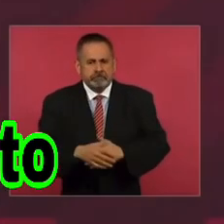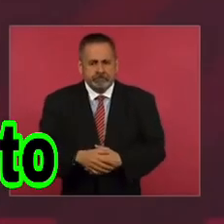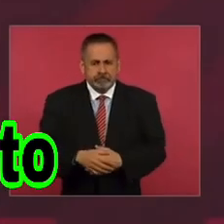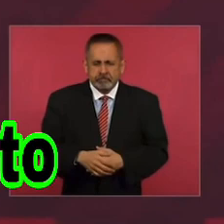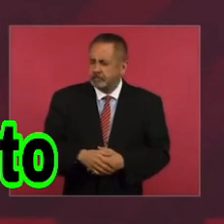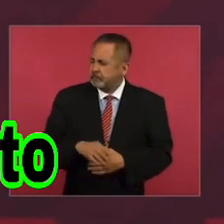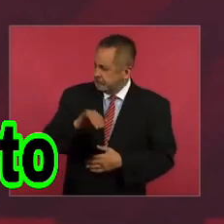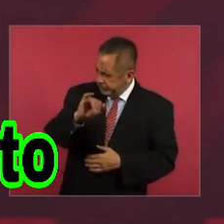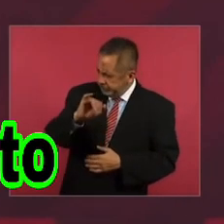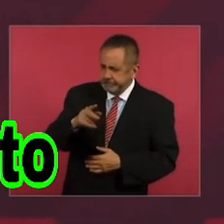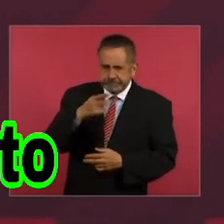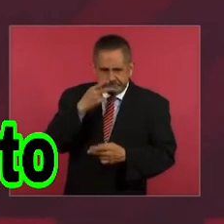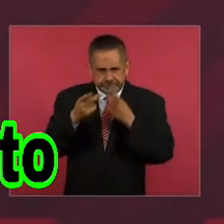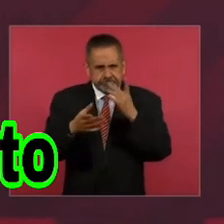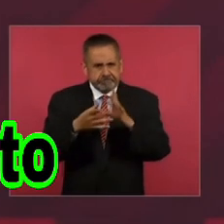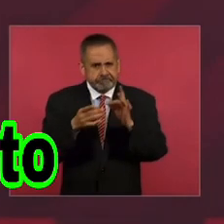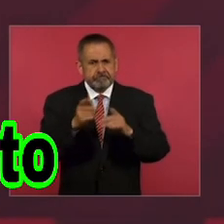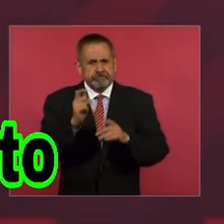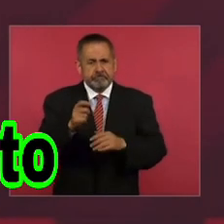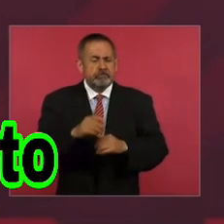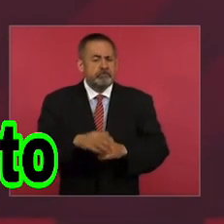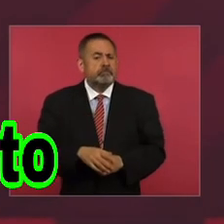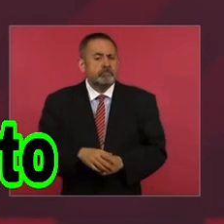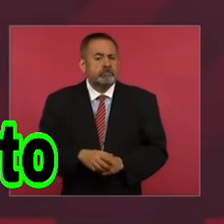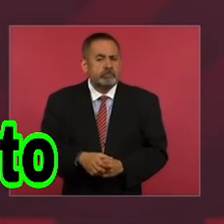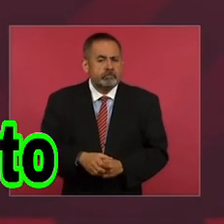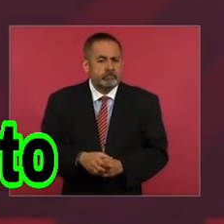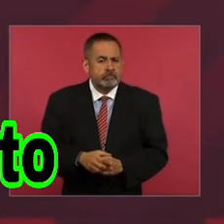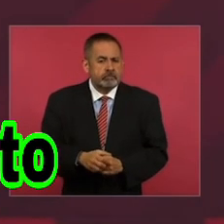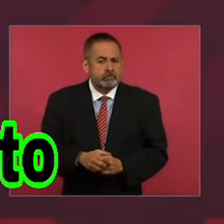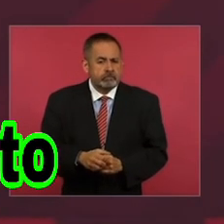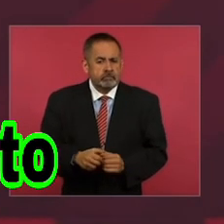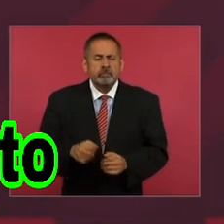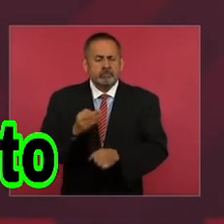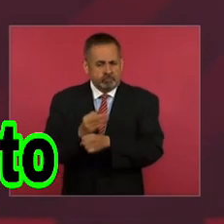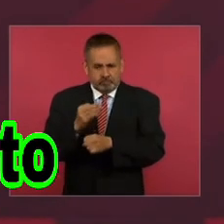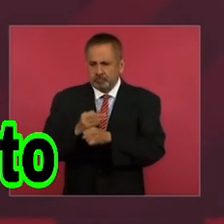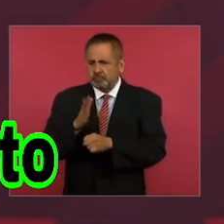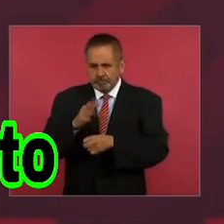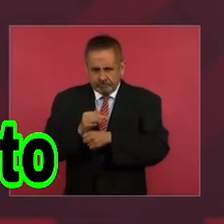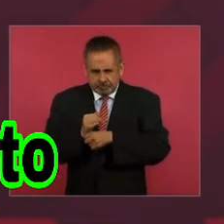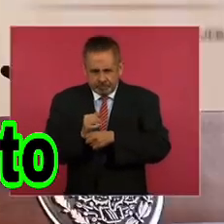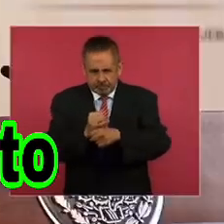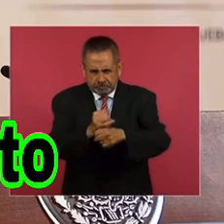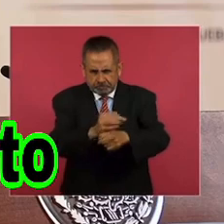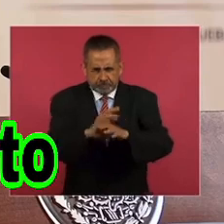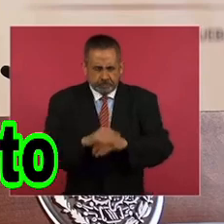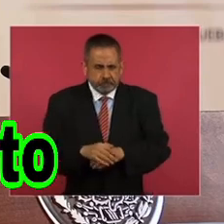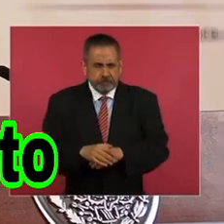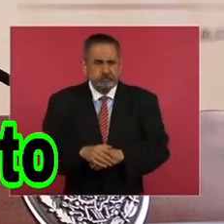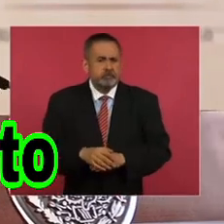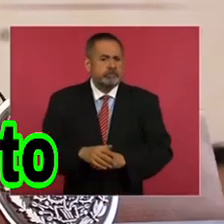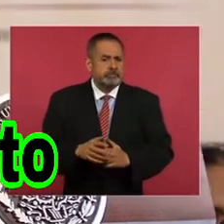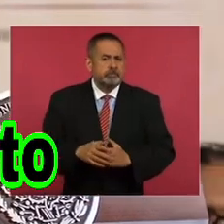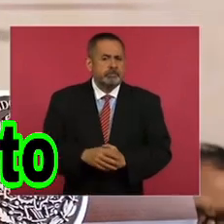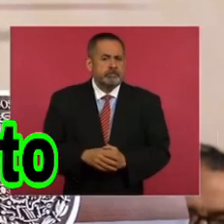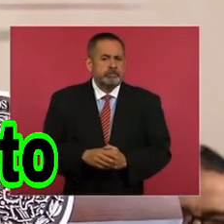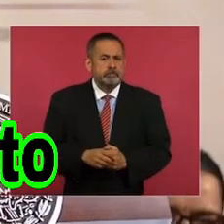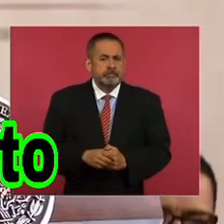el tema y se está haciendo la investigación. No se puede